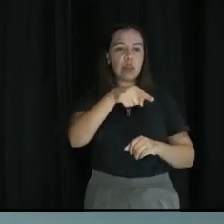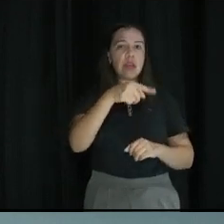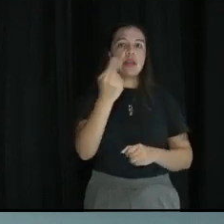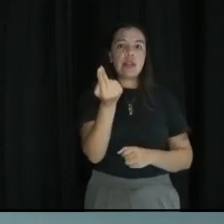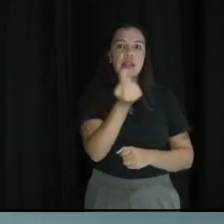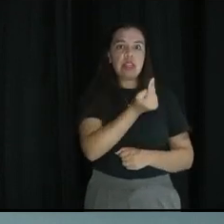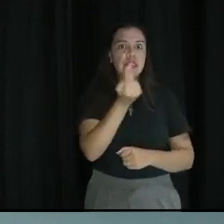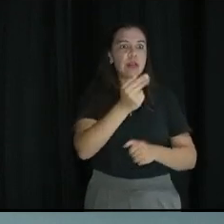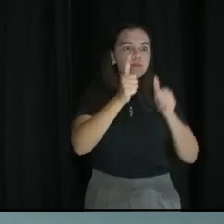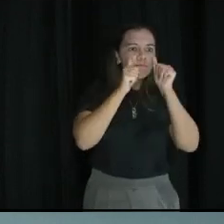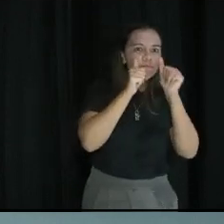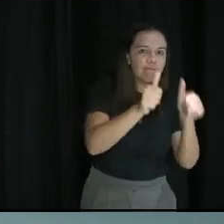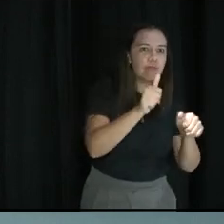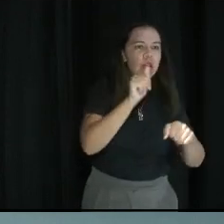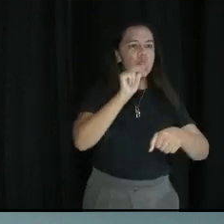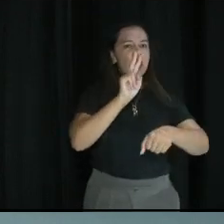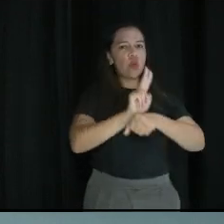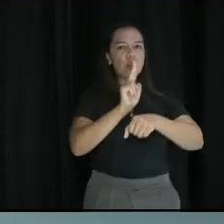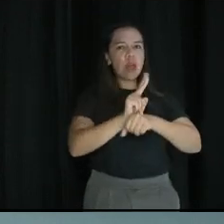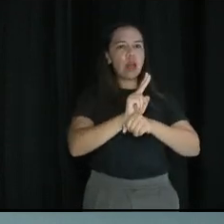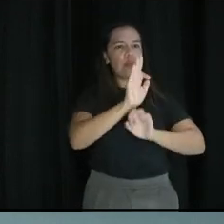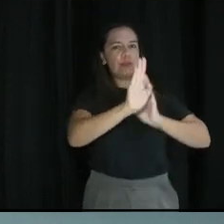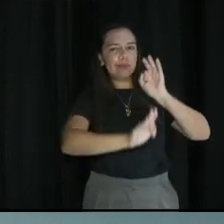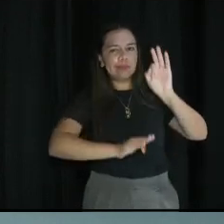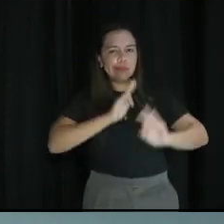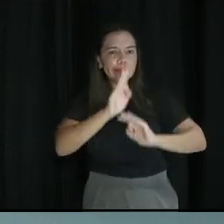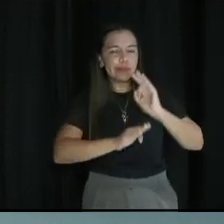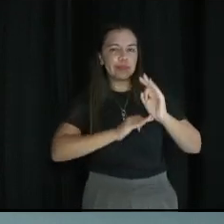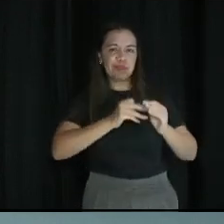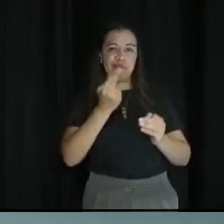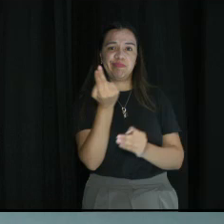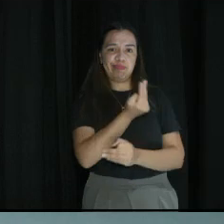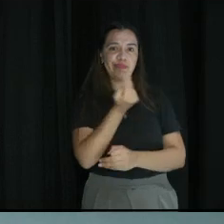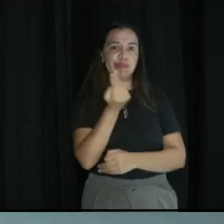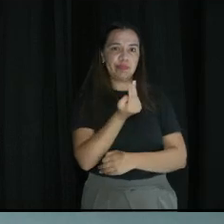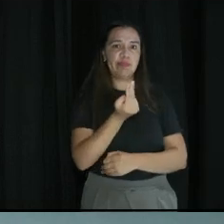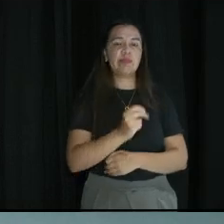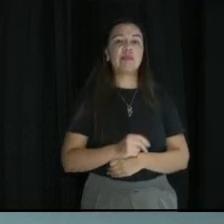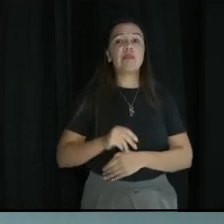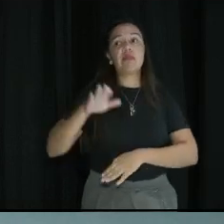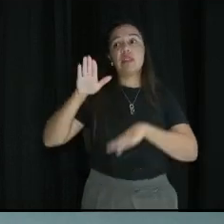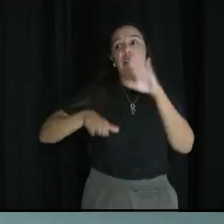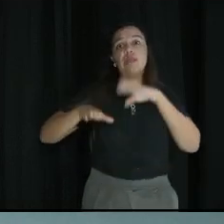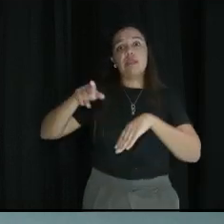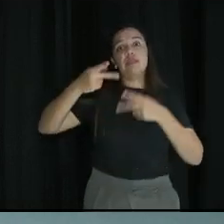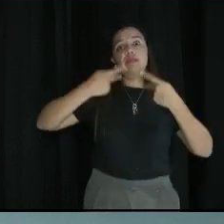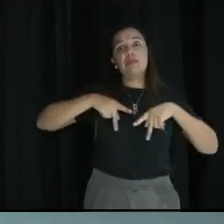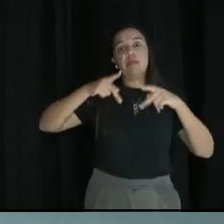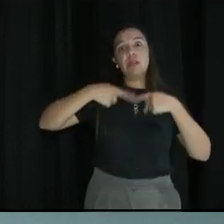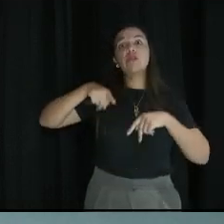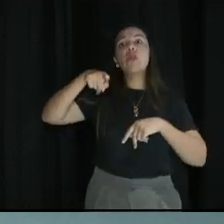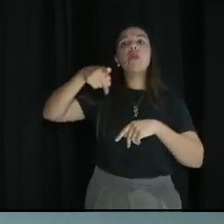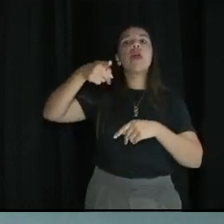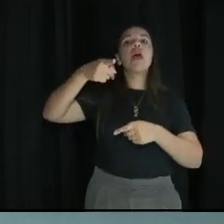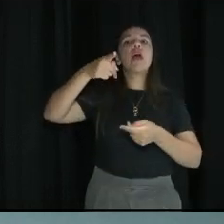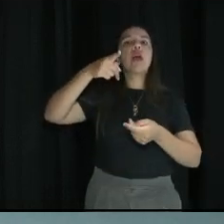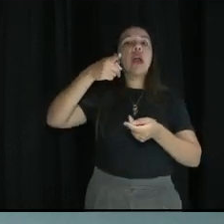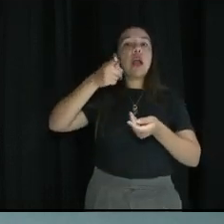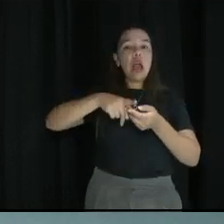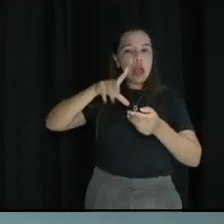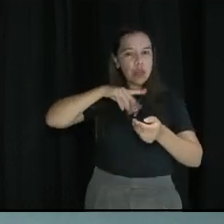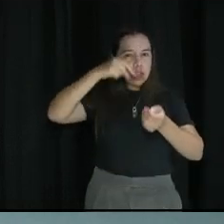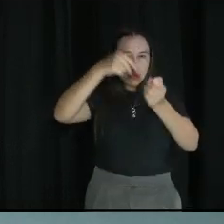de mucha atención. De alguna manera, a veces la gente que los tiene en sus